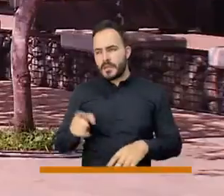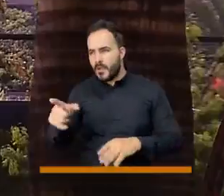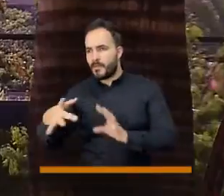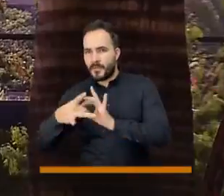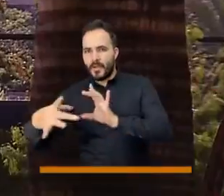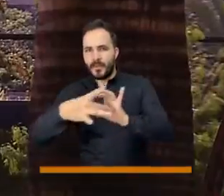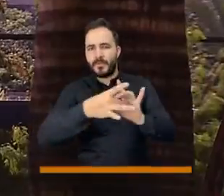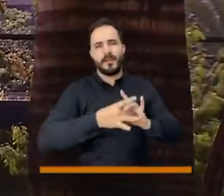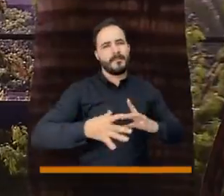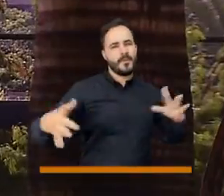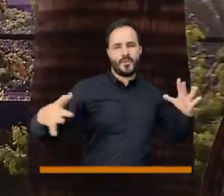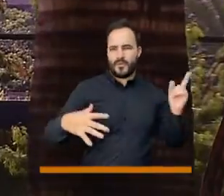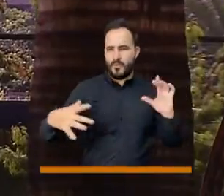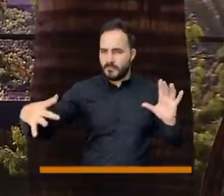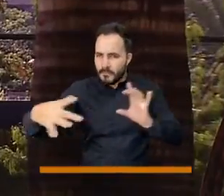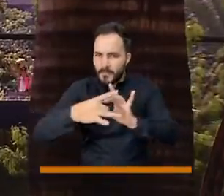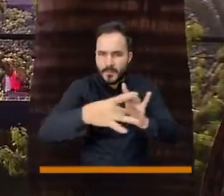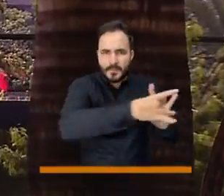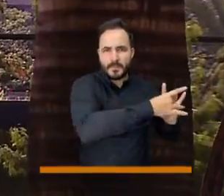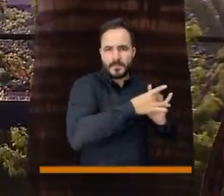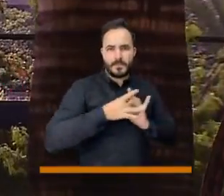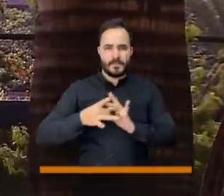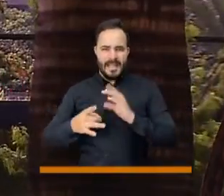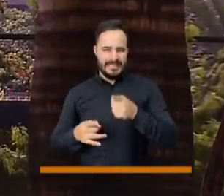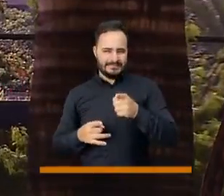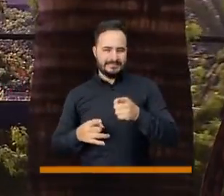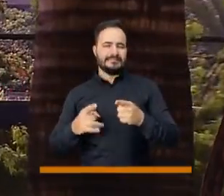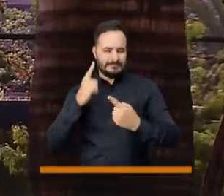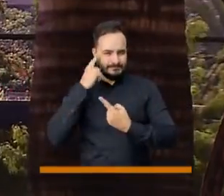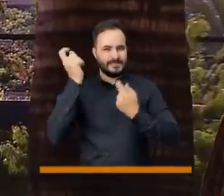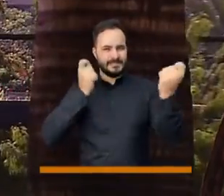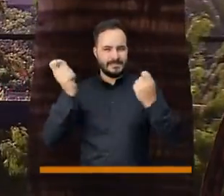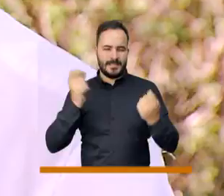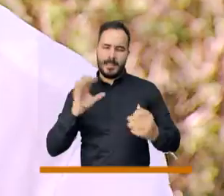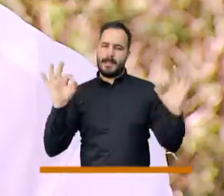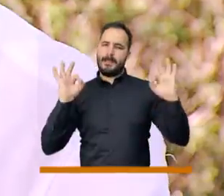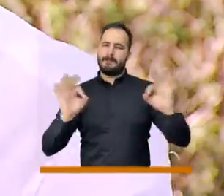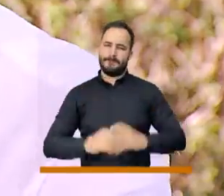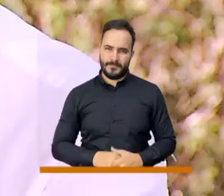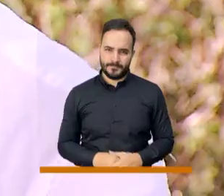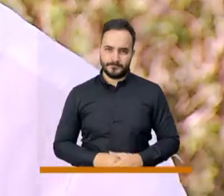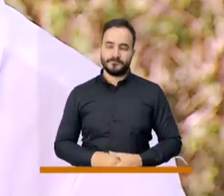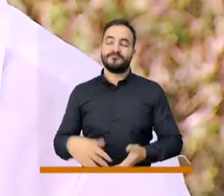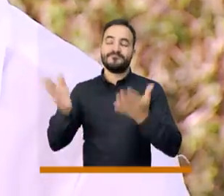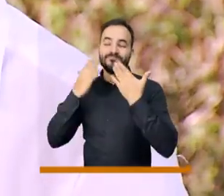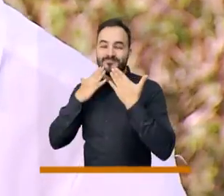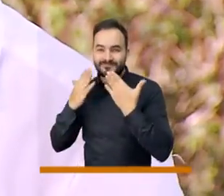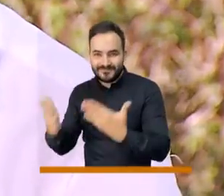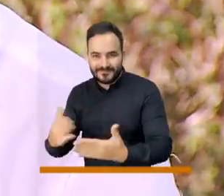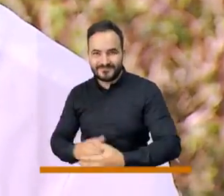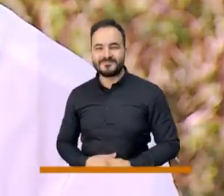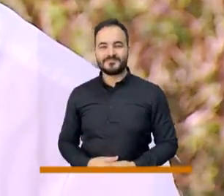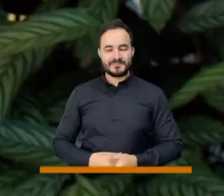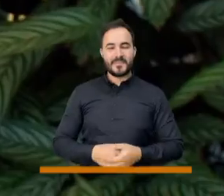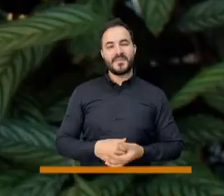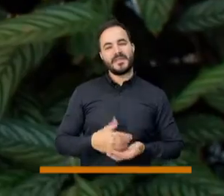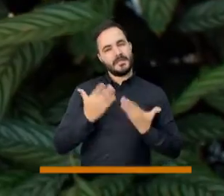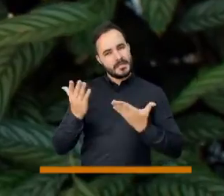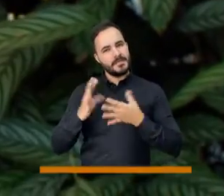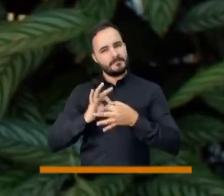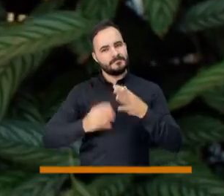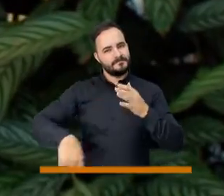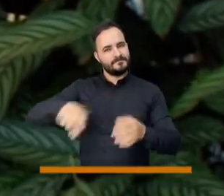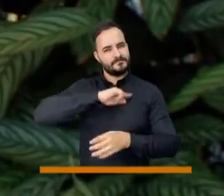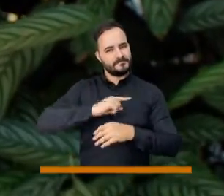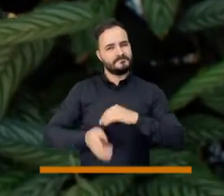de actividades en diferentes lugares y complementar cada una de esas acciones con nuevas viviendas. Ahí está la ciudad del futuro. Alejandro, muchísimas